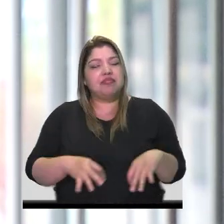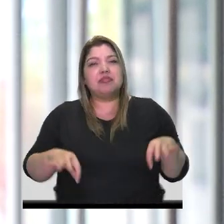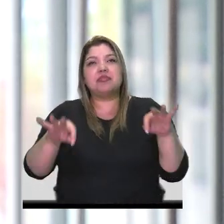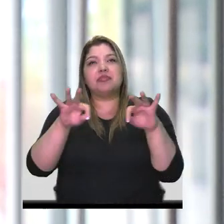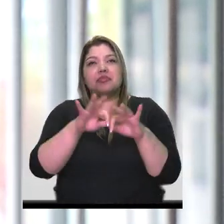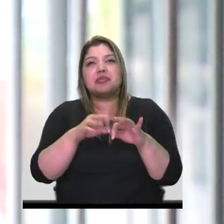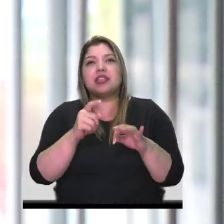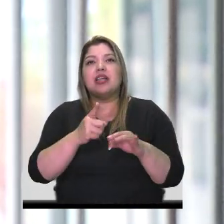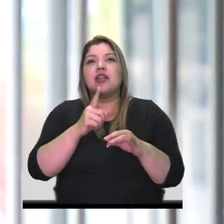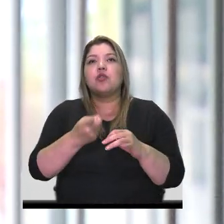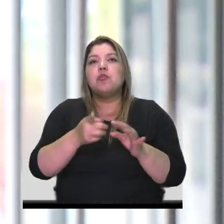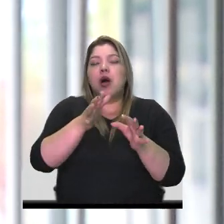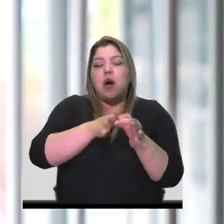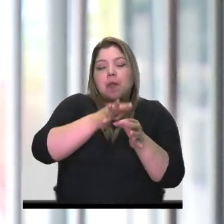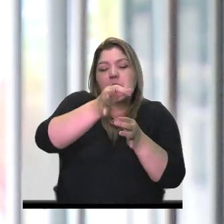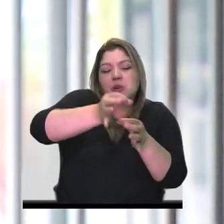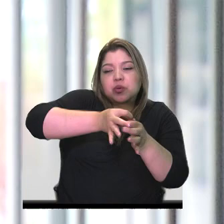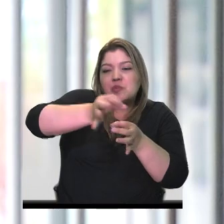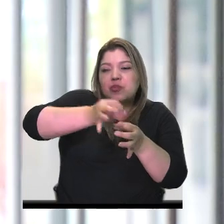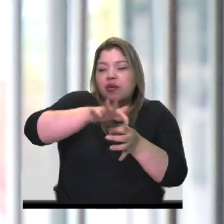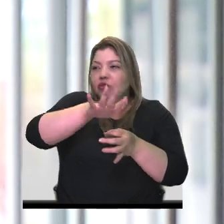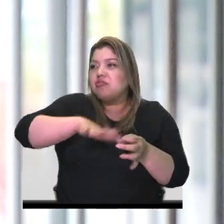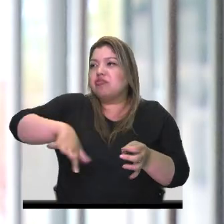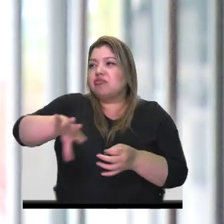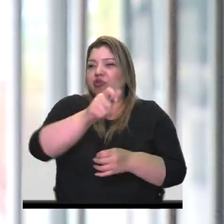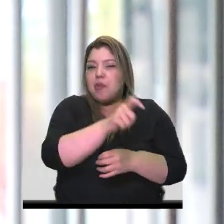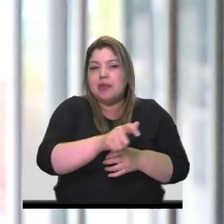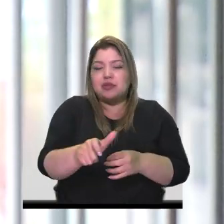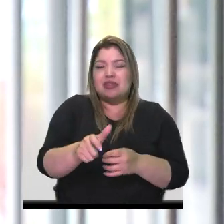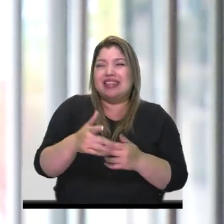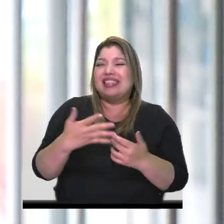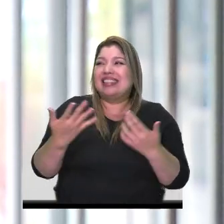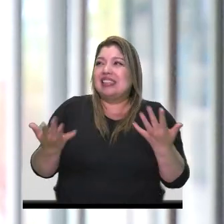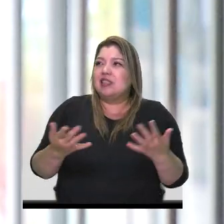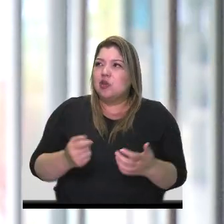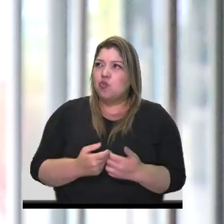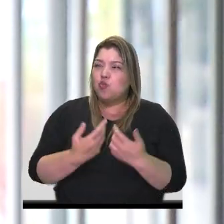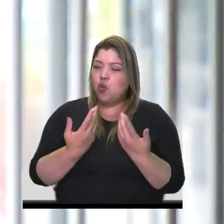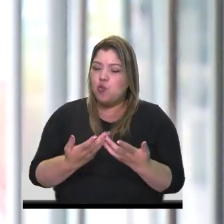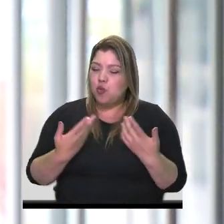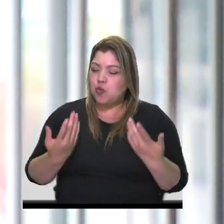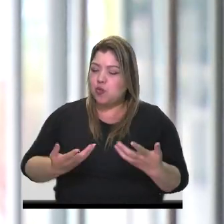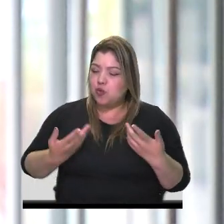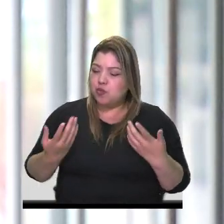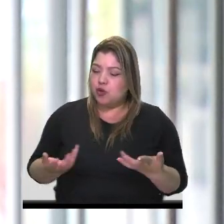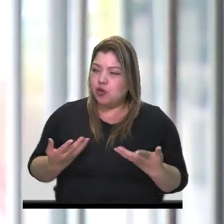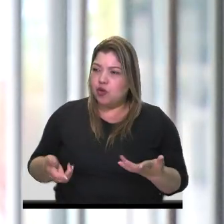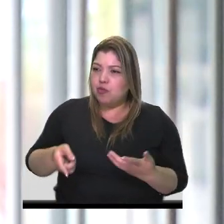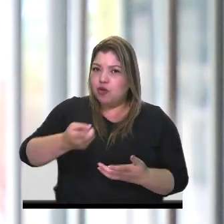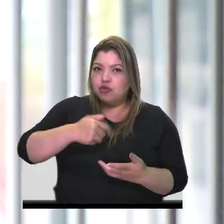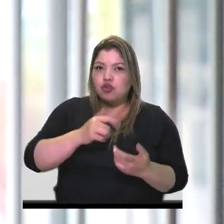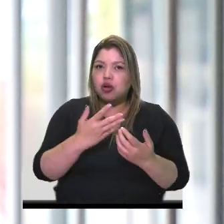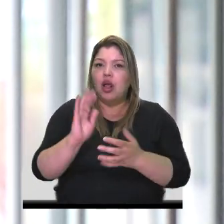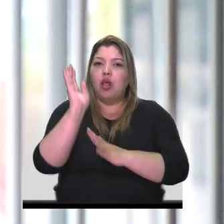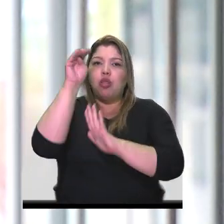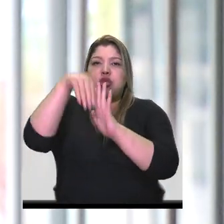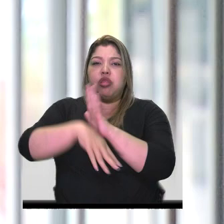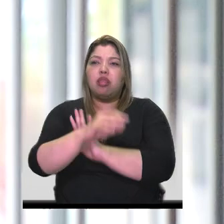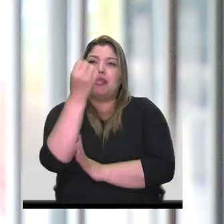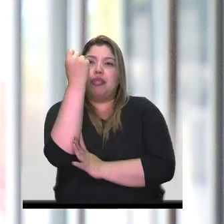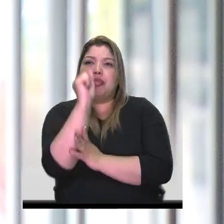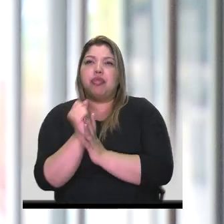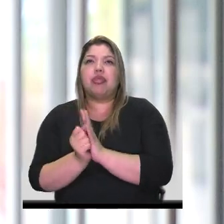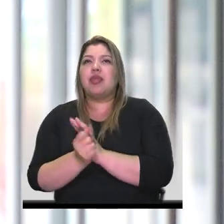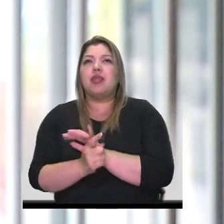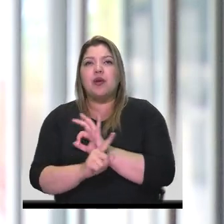mismos pueblos se están preguntando cómo se puede hacer para que sobrevivan, para que pervivan, para que se